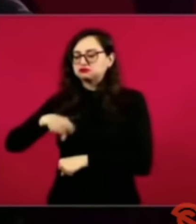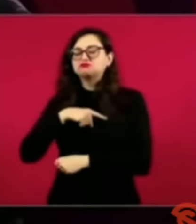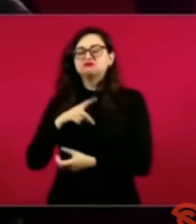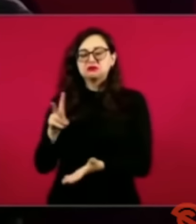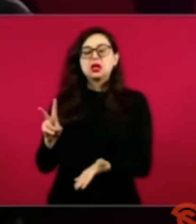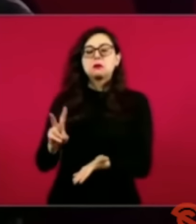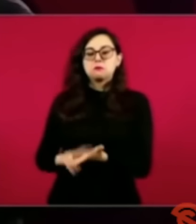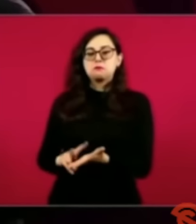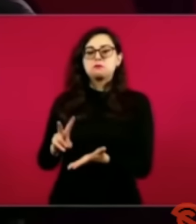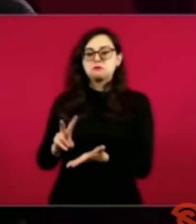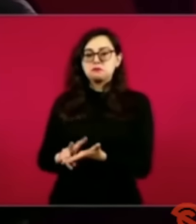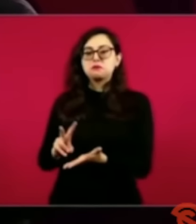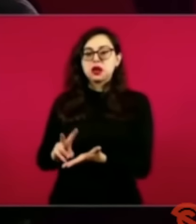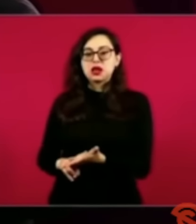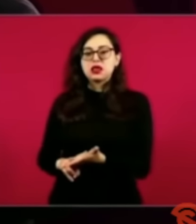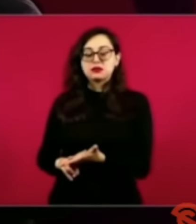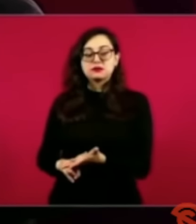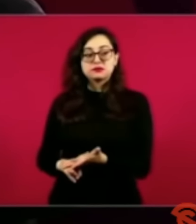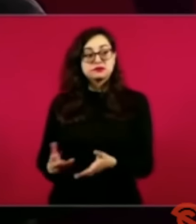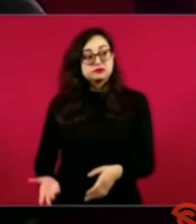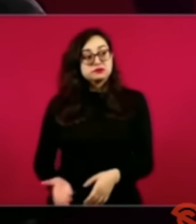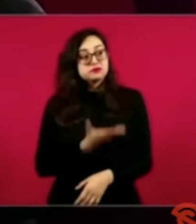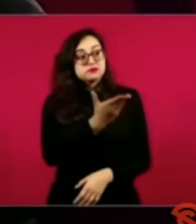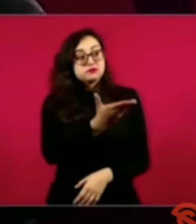apertura, presidente, en su gobierno,